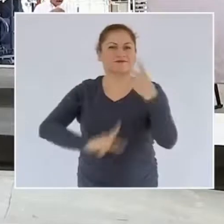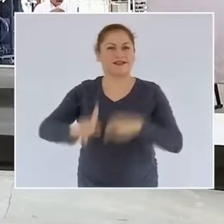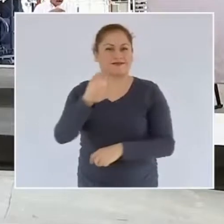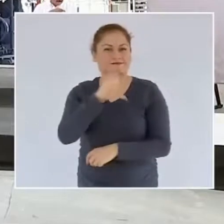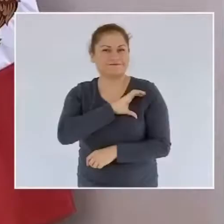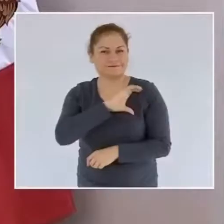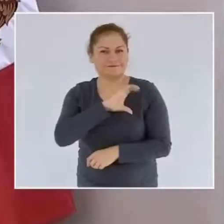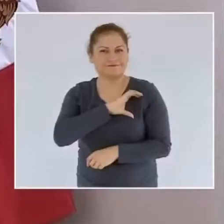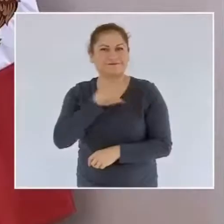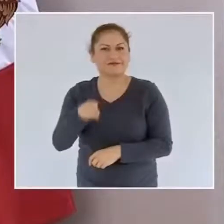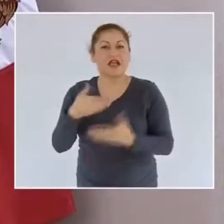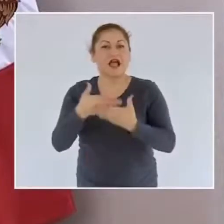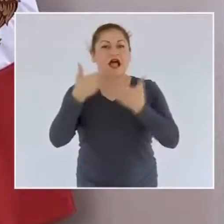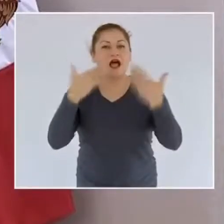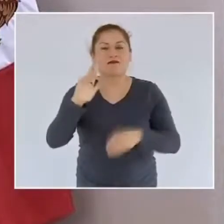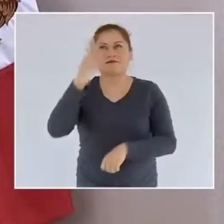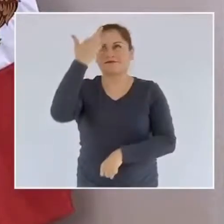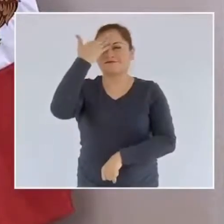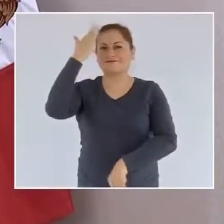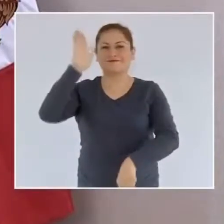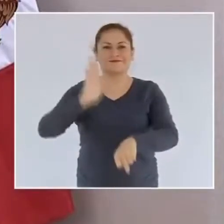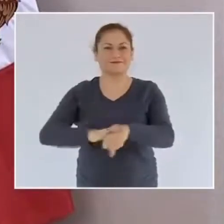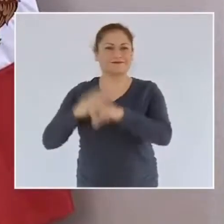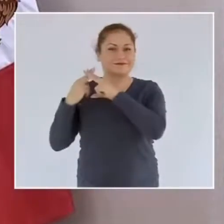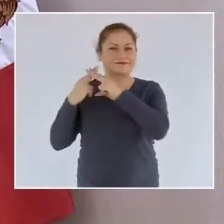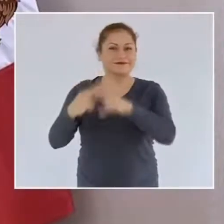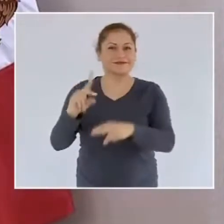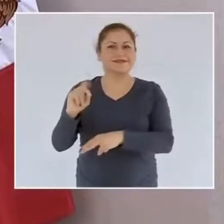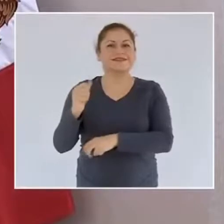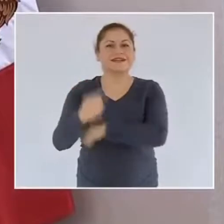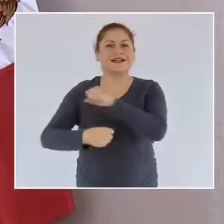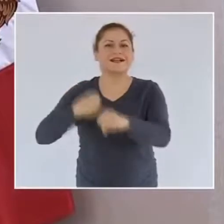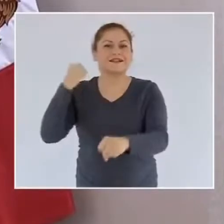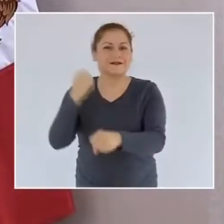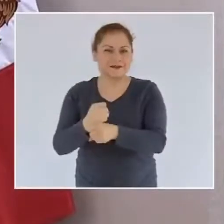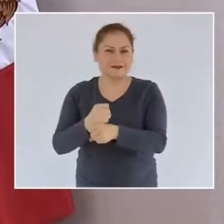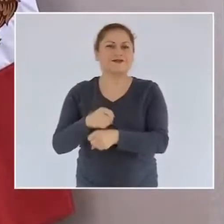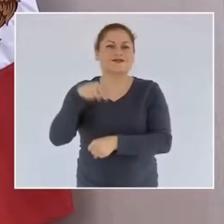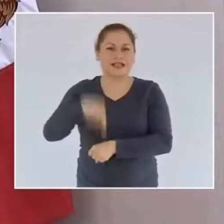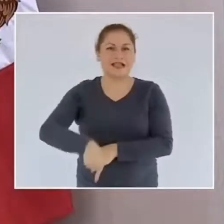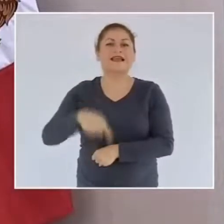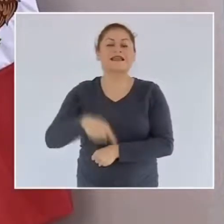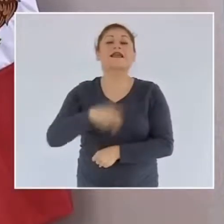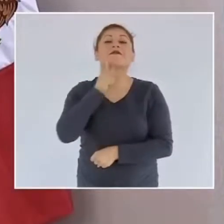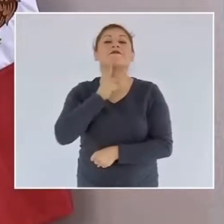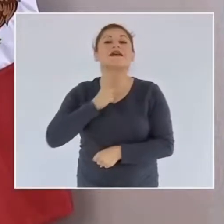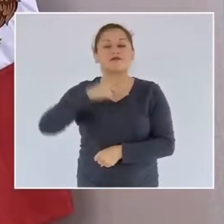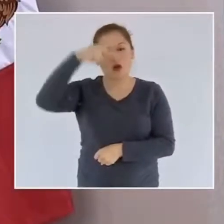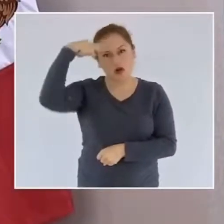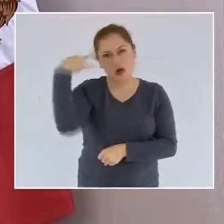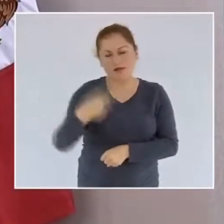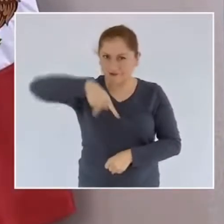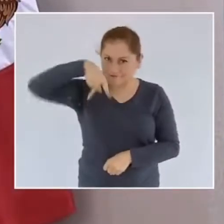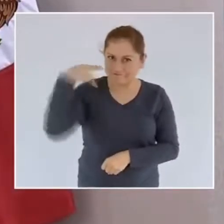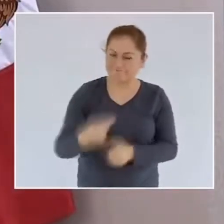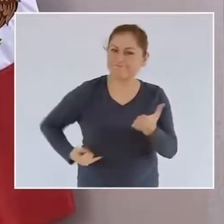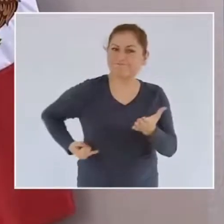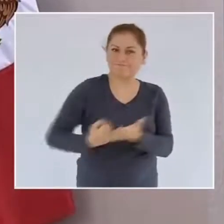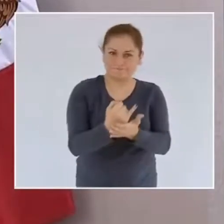el 83º aniversario de la expropiación petrolera. 18 de marzo es una fecha que sin